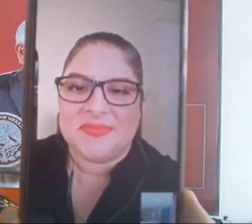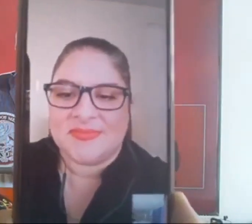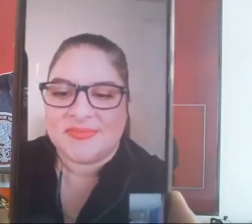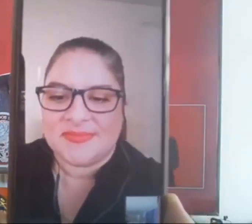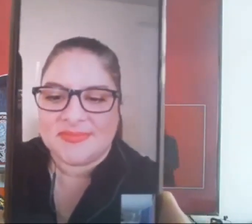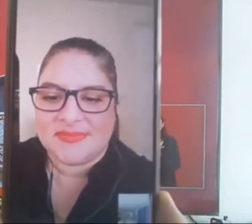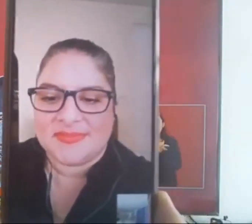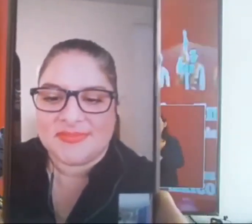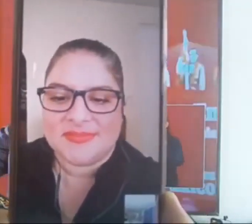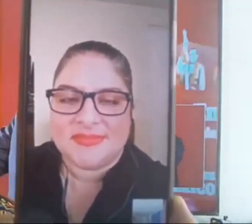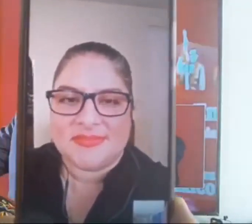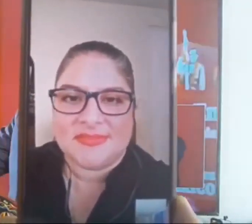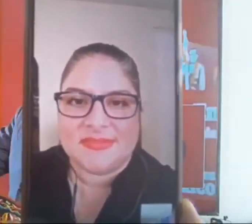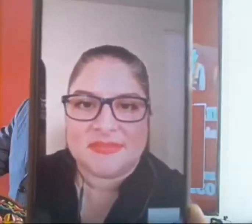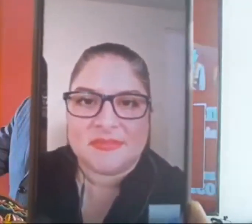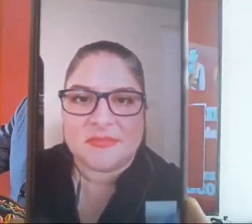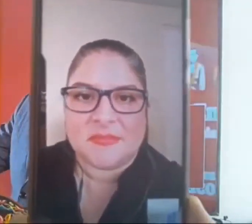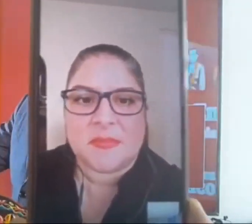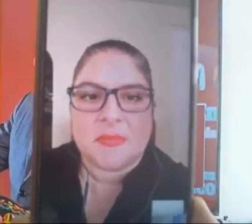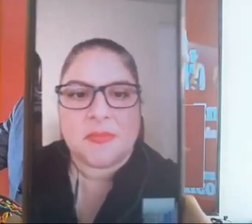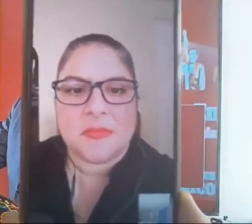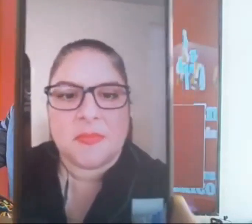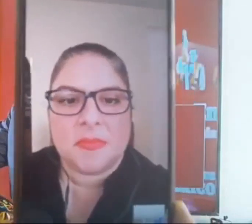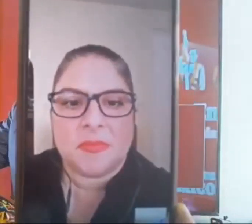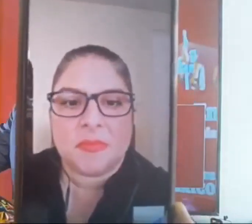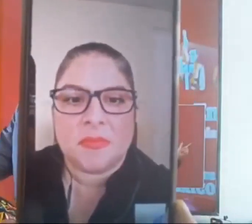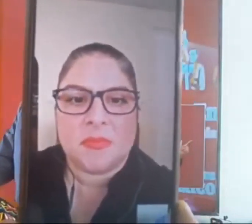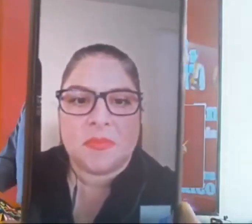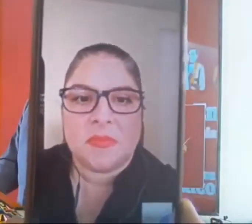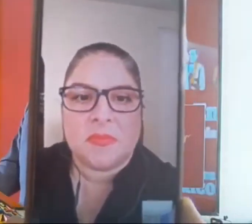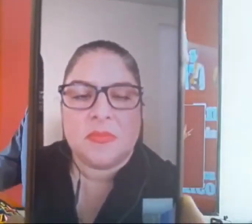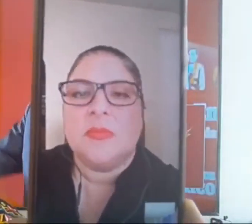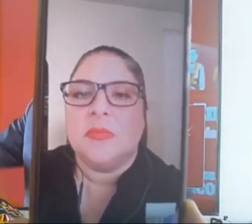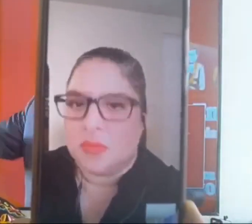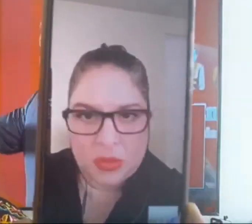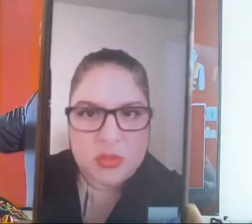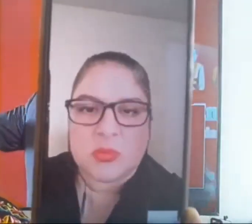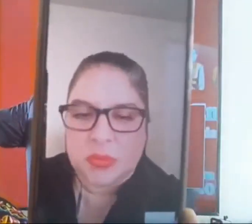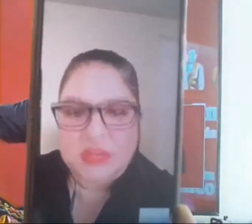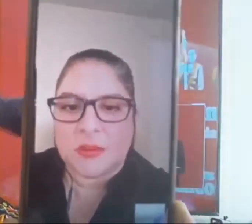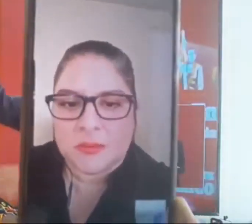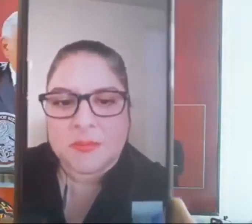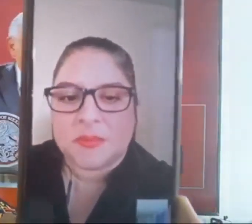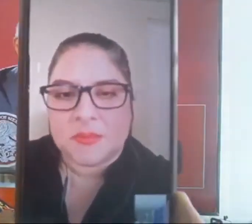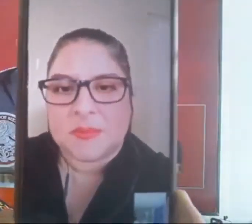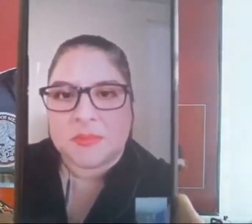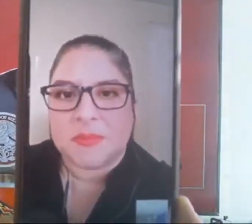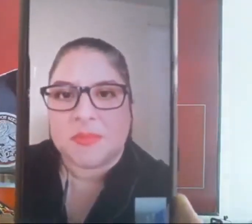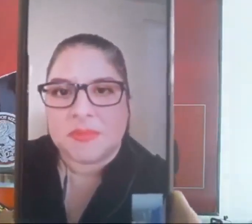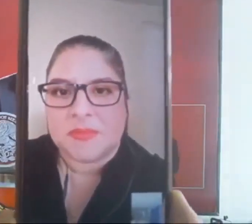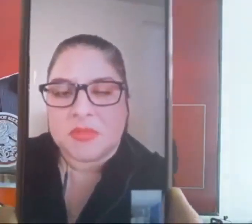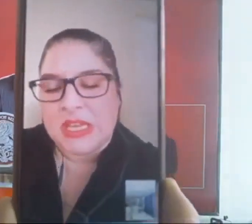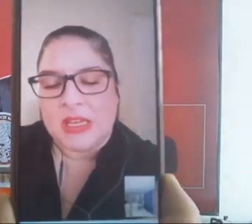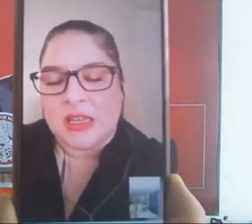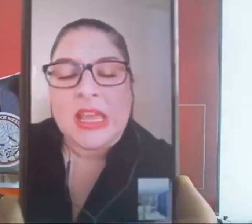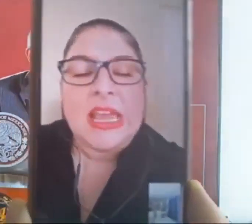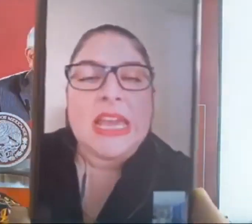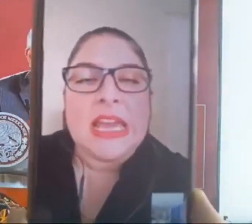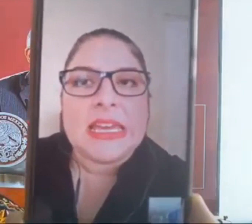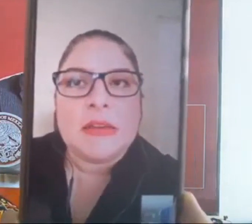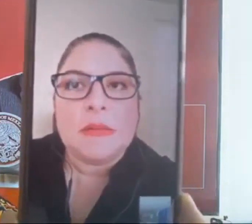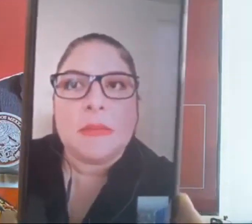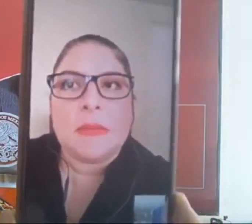eso es, yo siento que, pues, acciones, ¿no? Concretas, porque ya lo está diciendo a nivel nacional, ¿no?